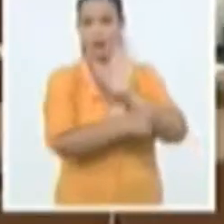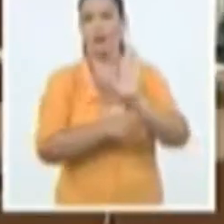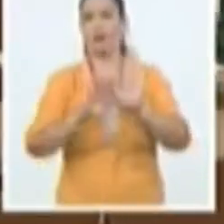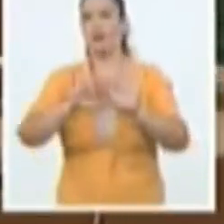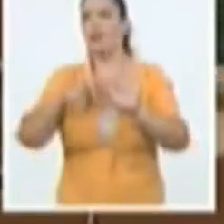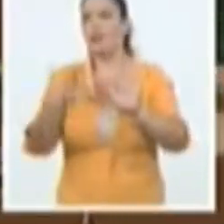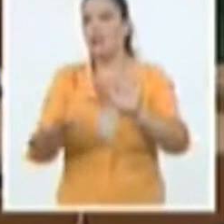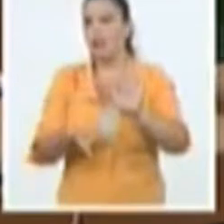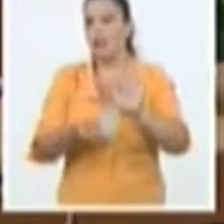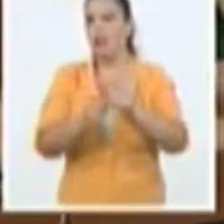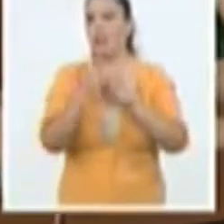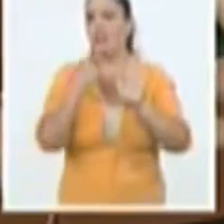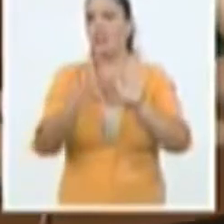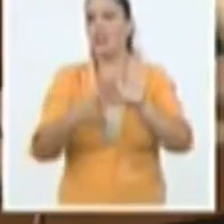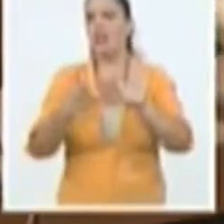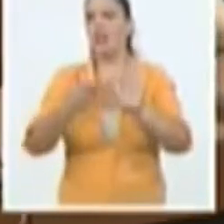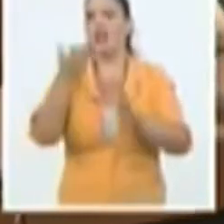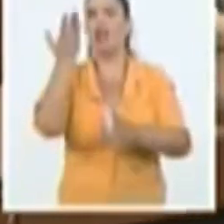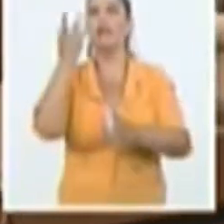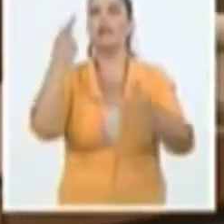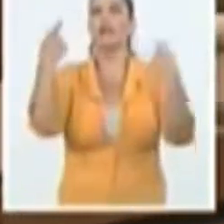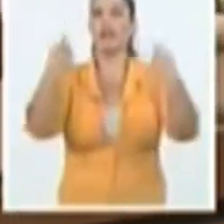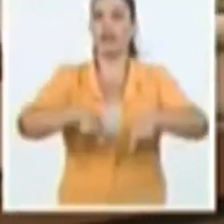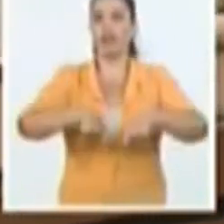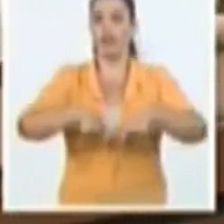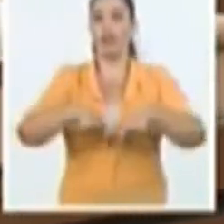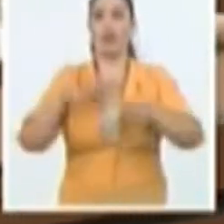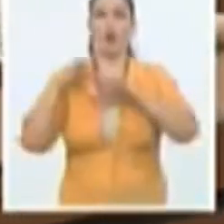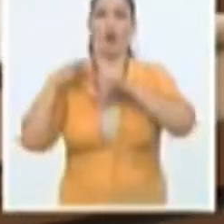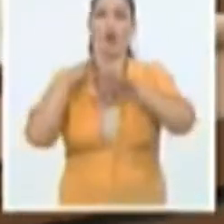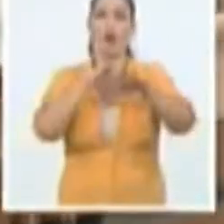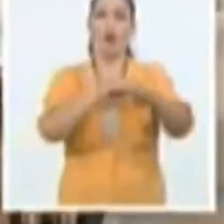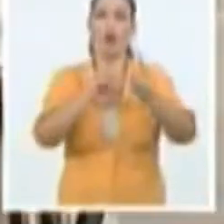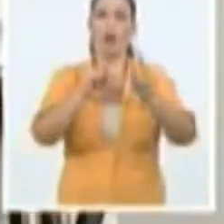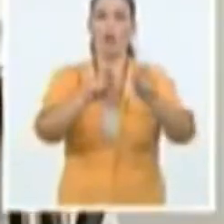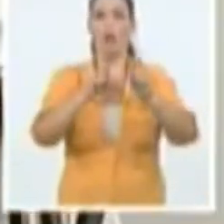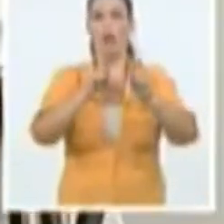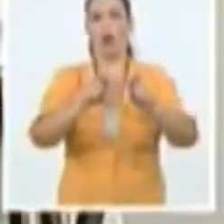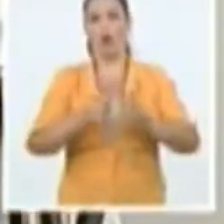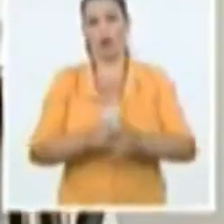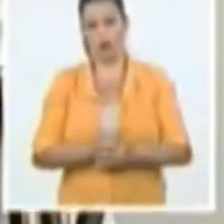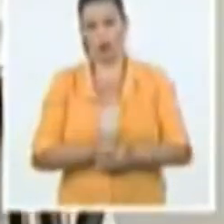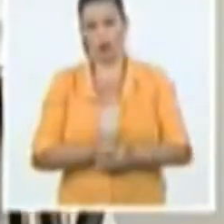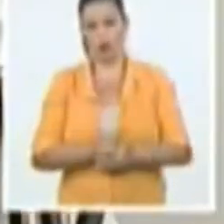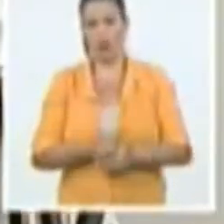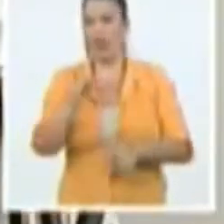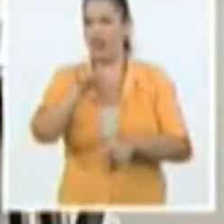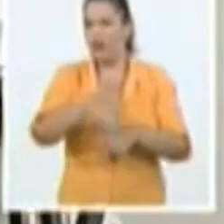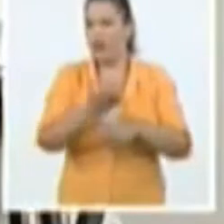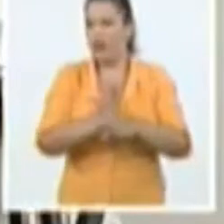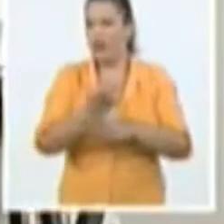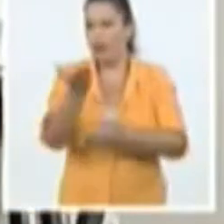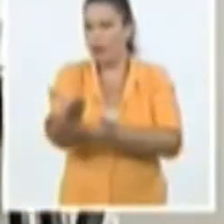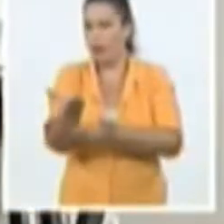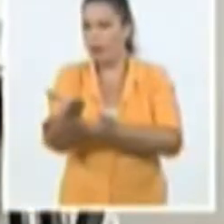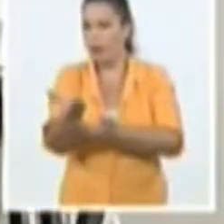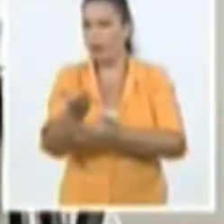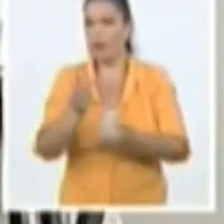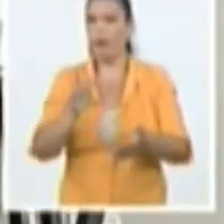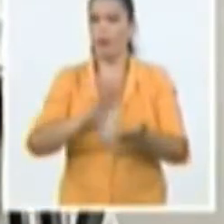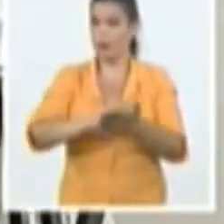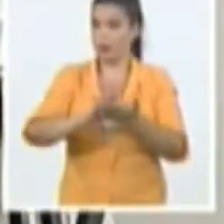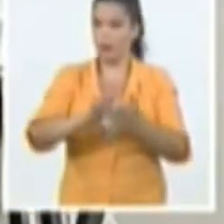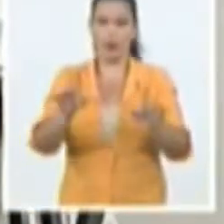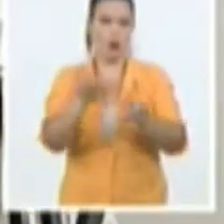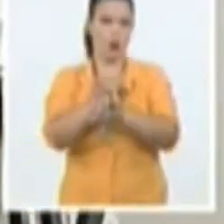no era una solicitud. Estaban dando por hecho la celebración de esta marcha. La